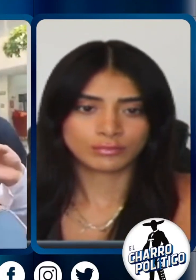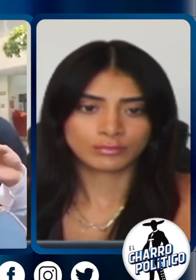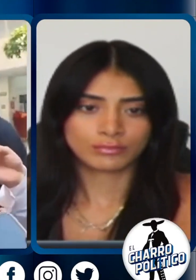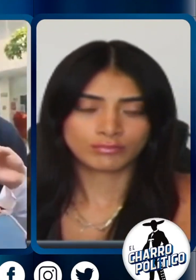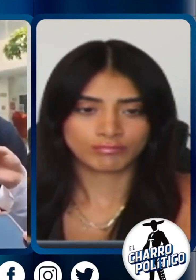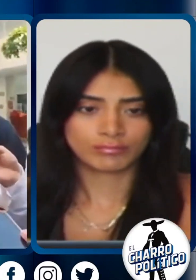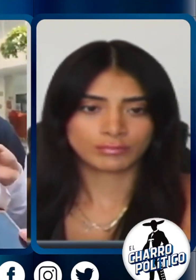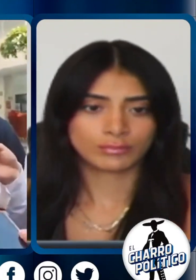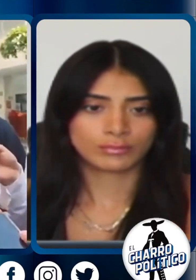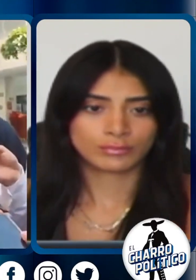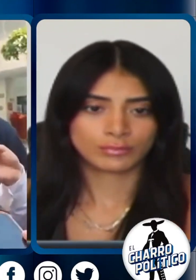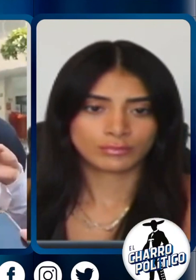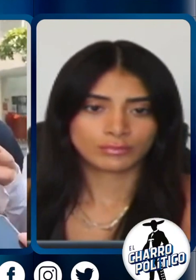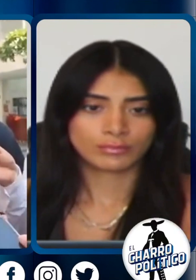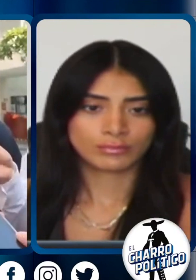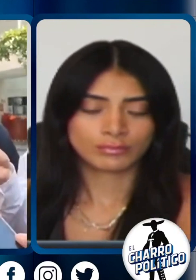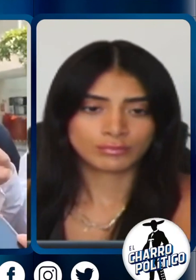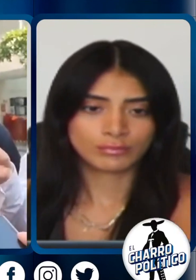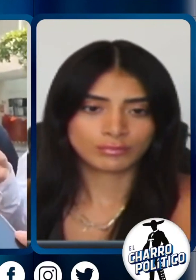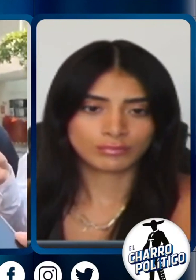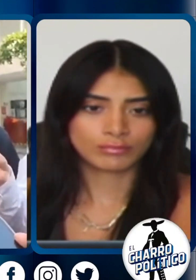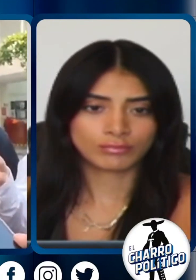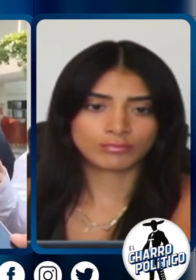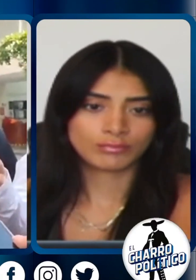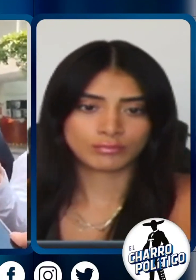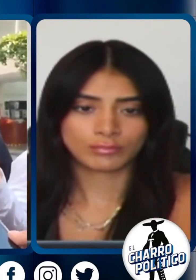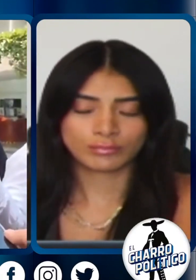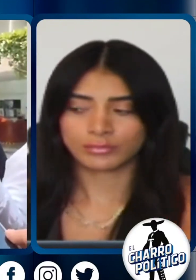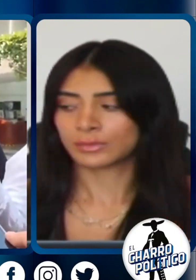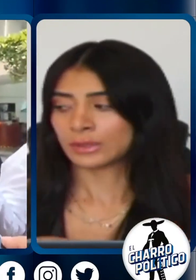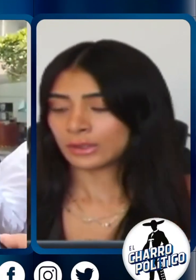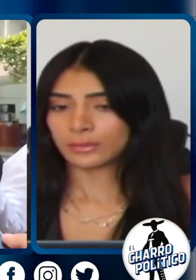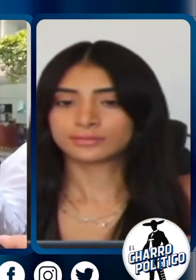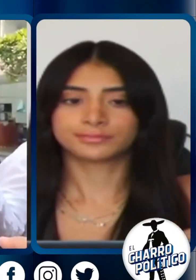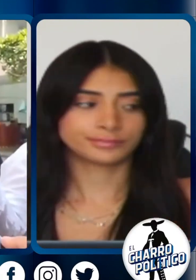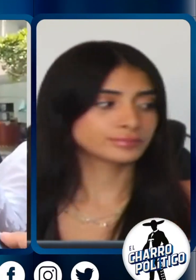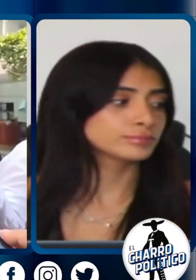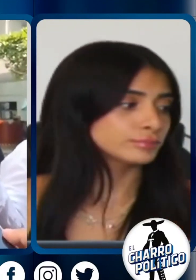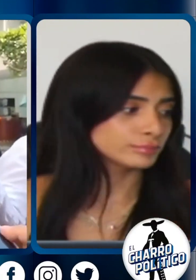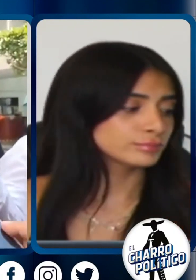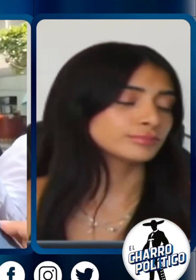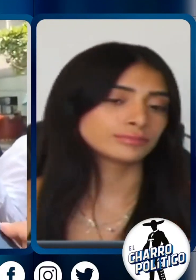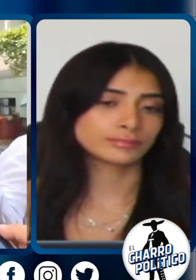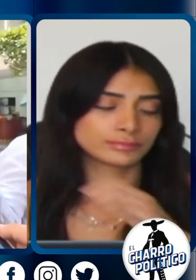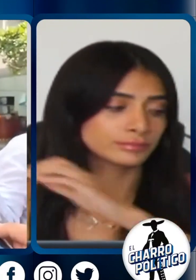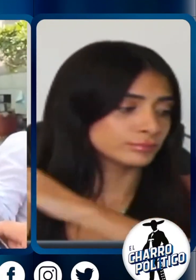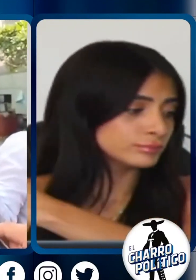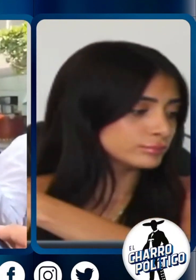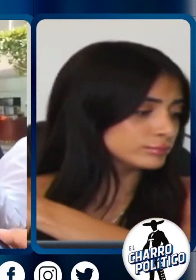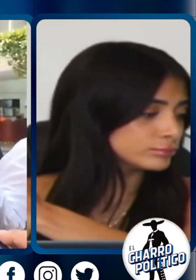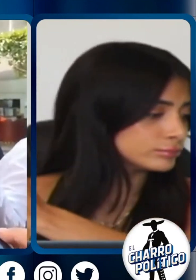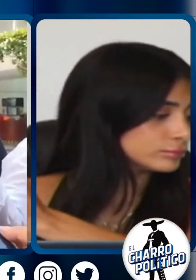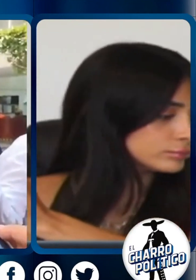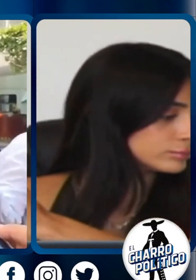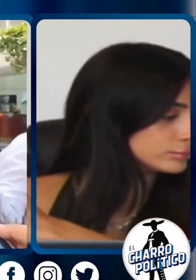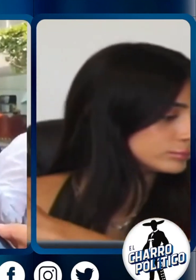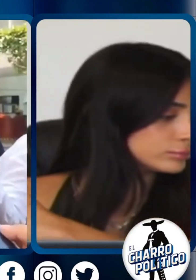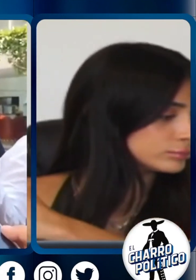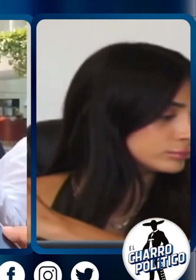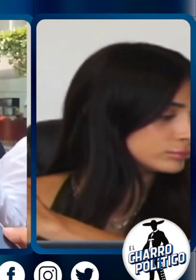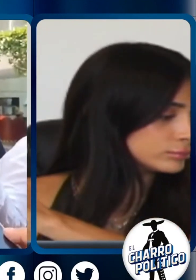diputado Noroña cumplieron cabalmente con esta responsabilidad de retirarse de